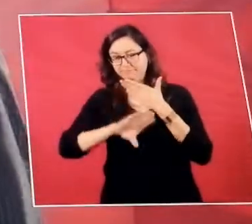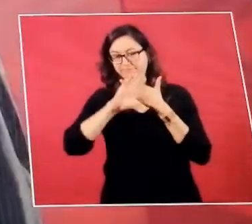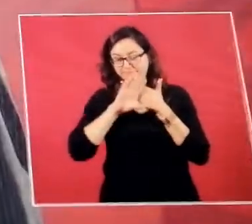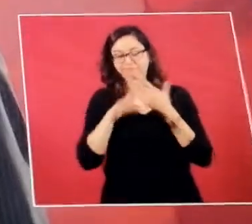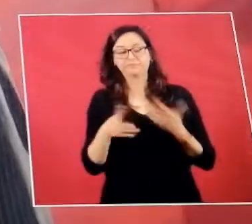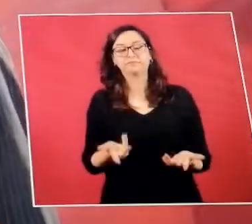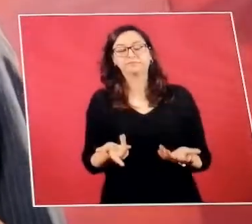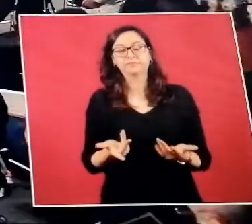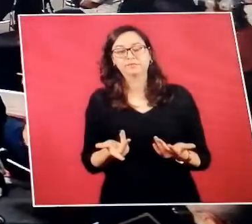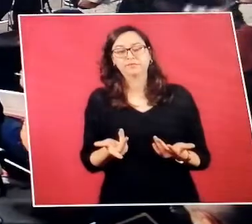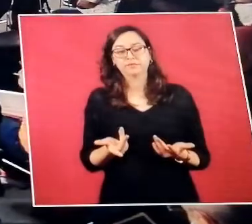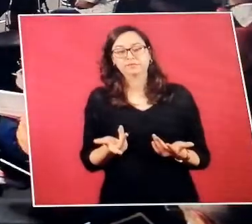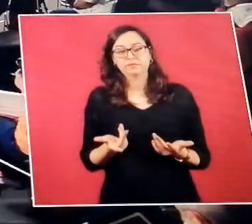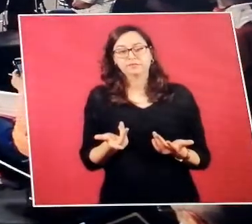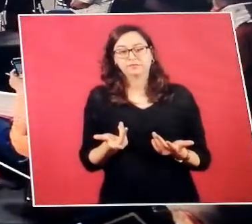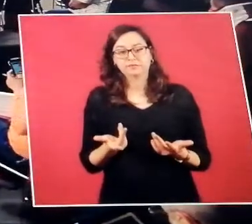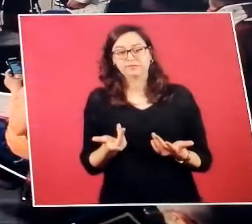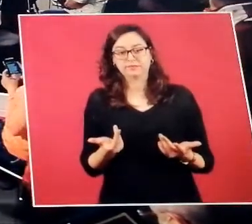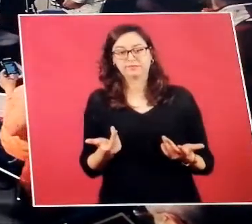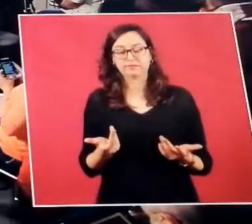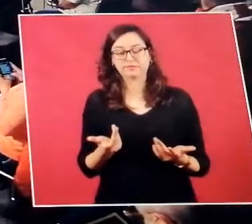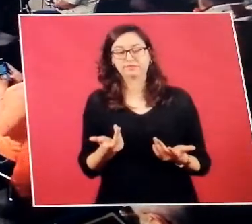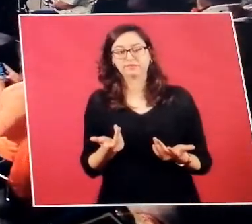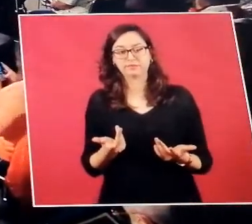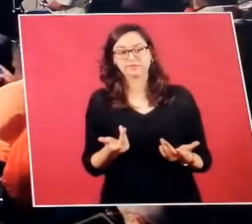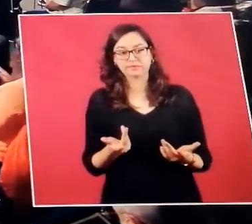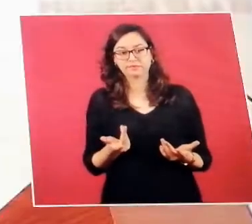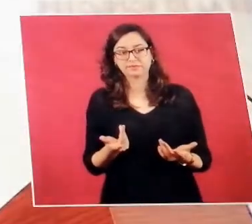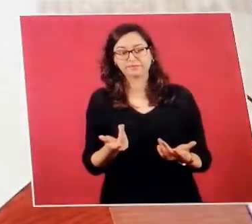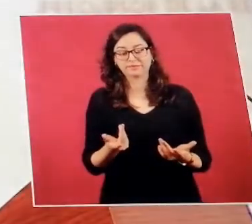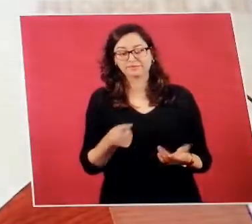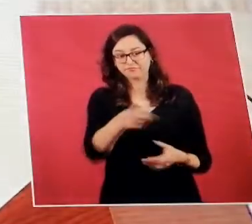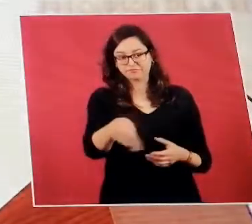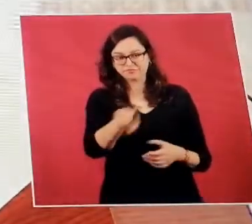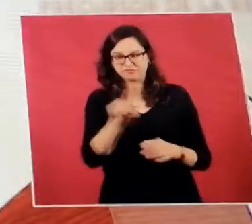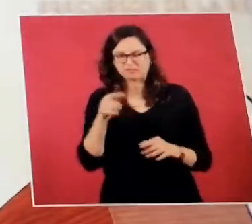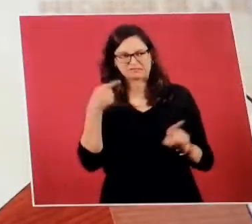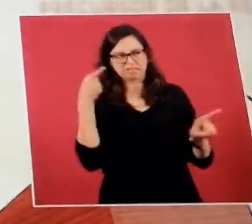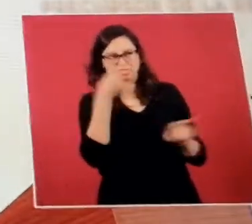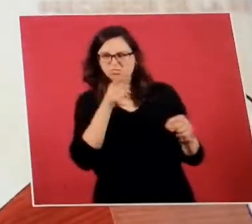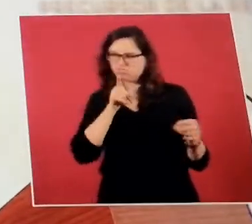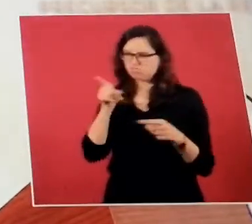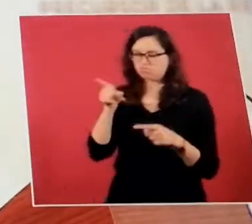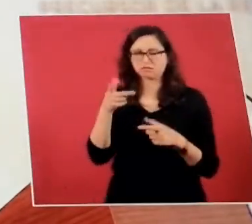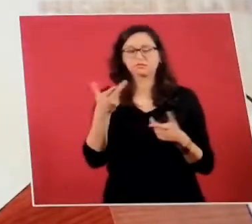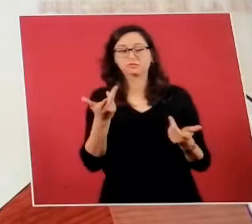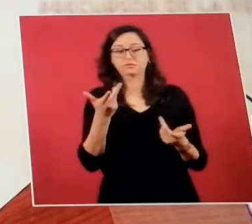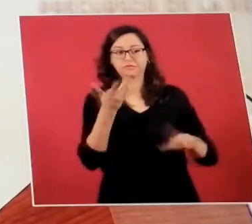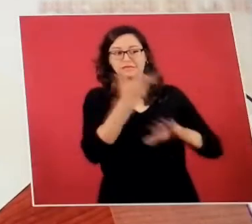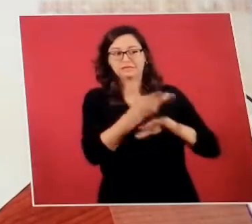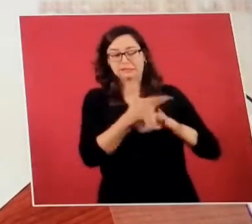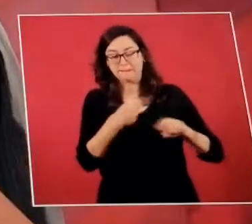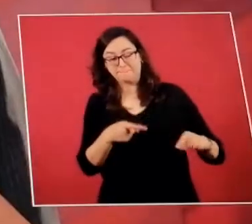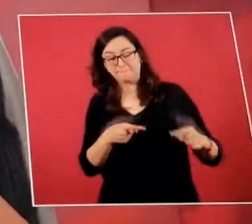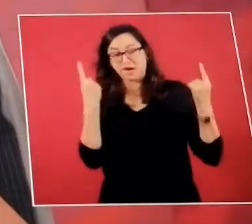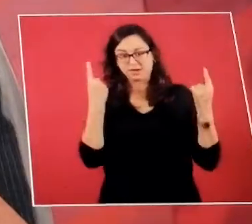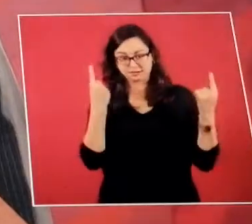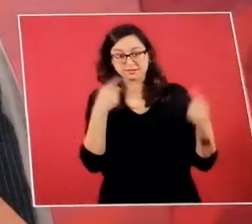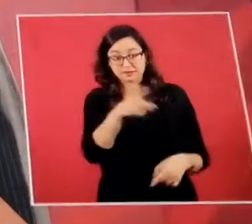que es contrario a nosotros y que quiere que nos peleemos con el gobierno de Estados